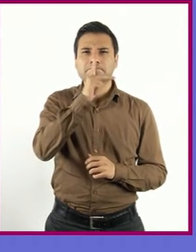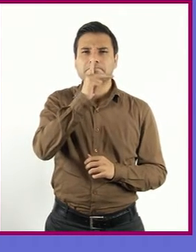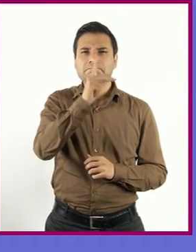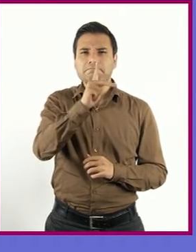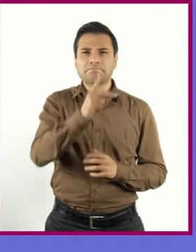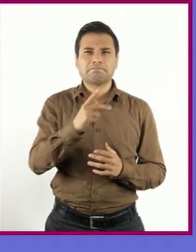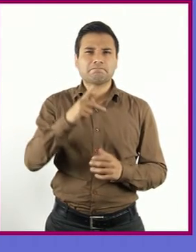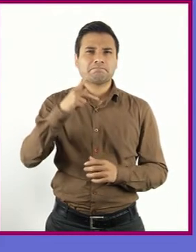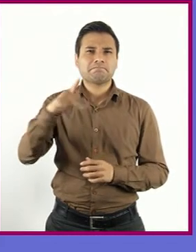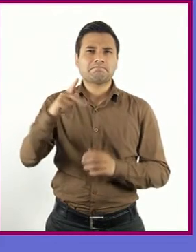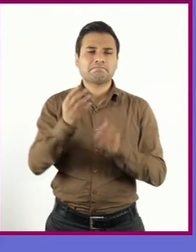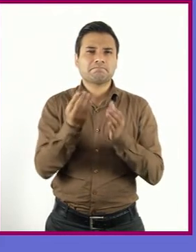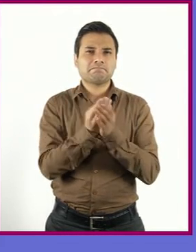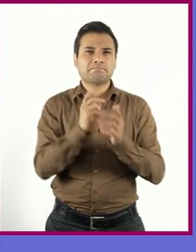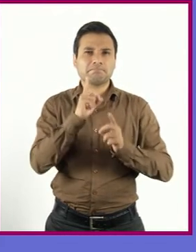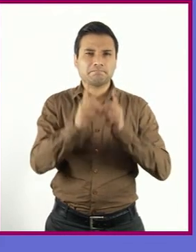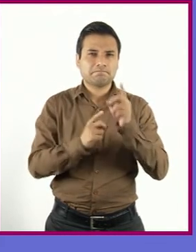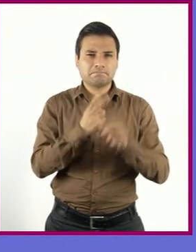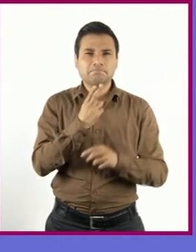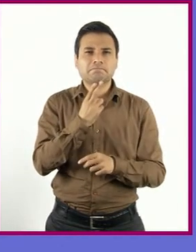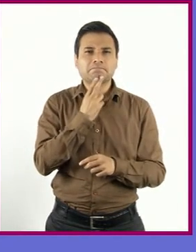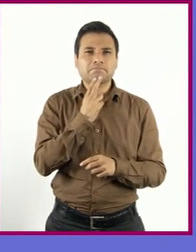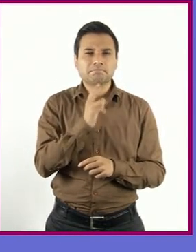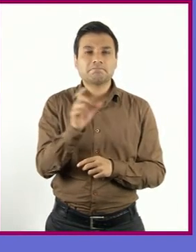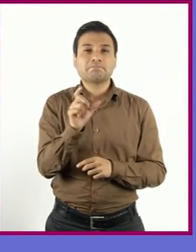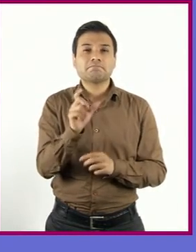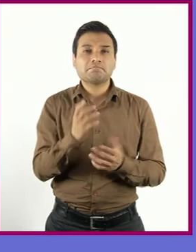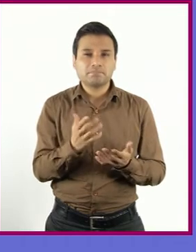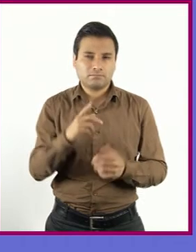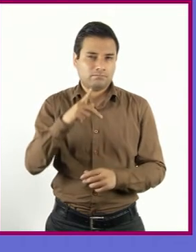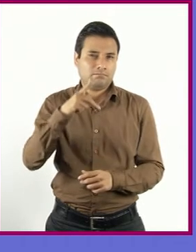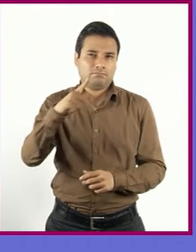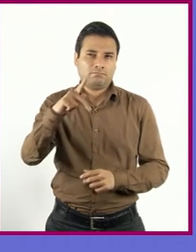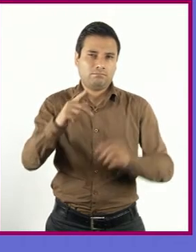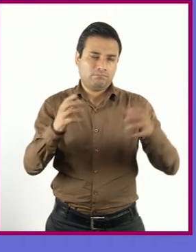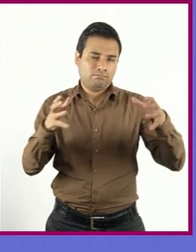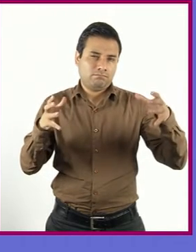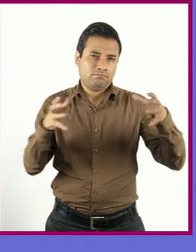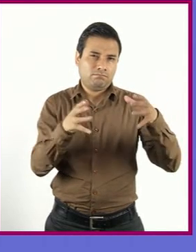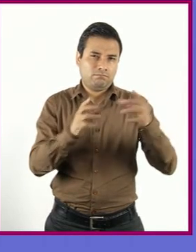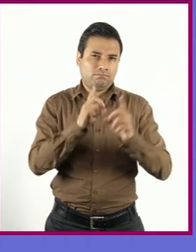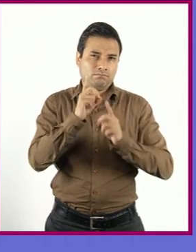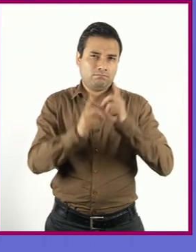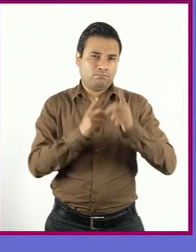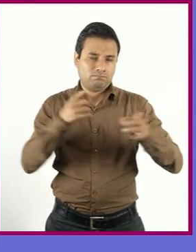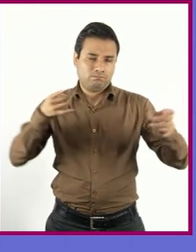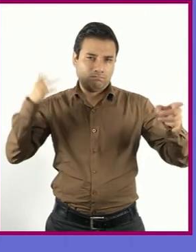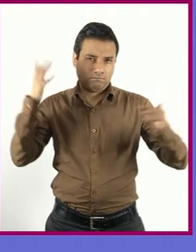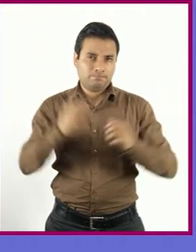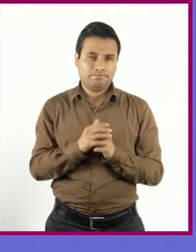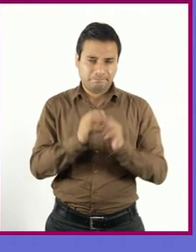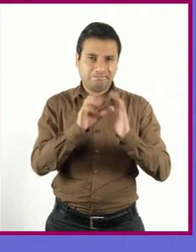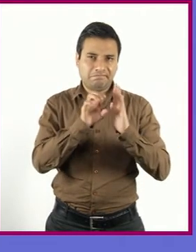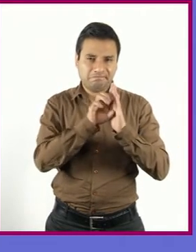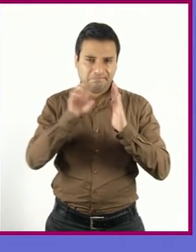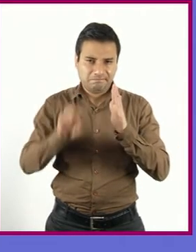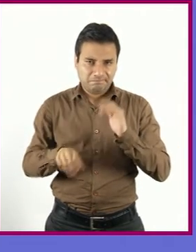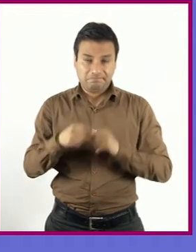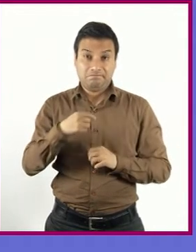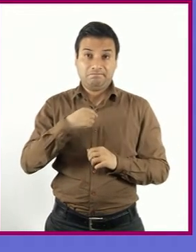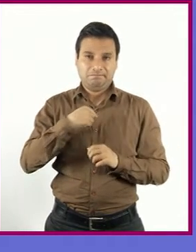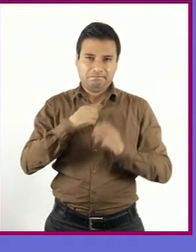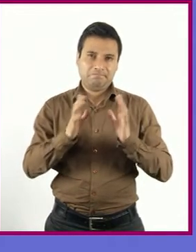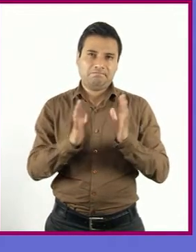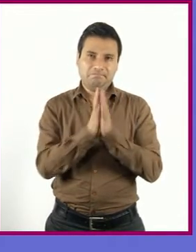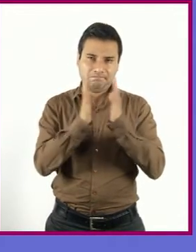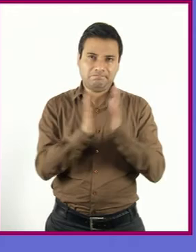todo momento en el caso de la disciplina de tiro con arco. Cuando el atleta va a